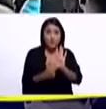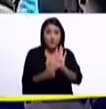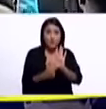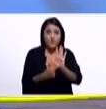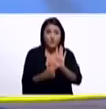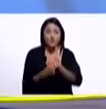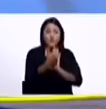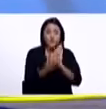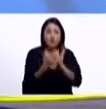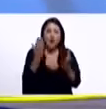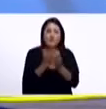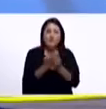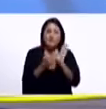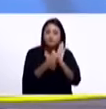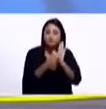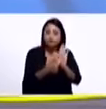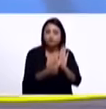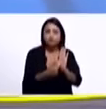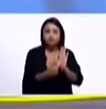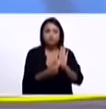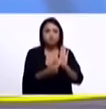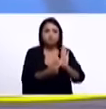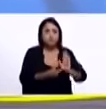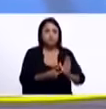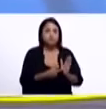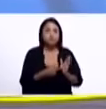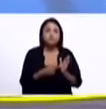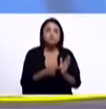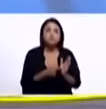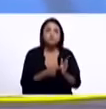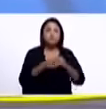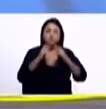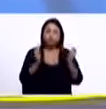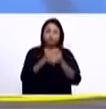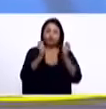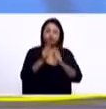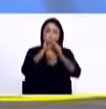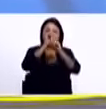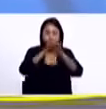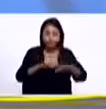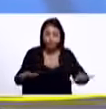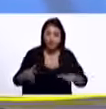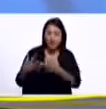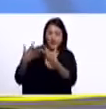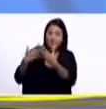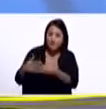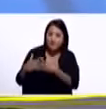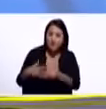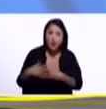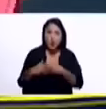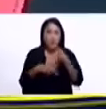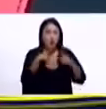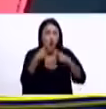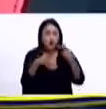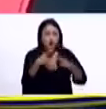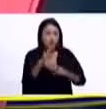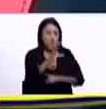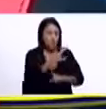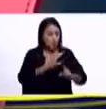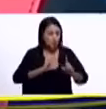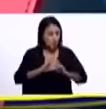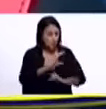aquí, que vamos a circular entre todos los sectores empresariales, políticos,